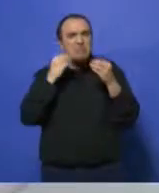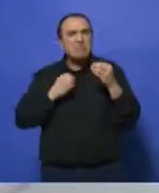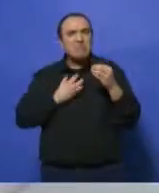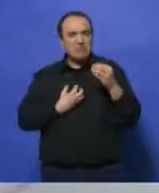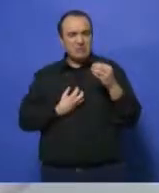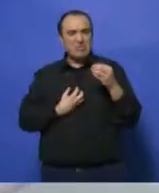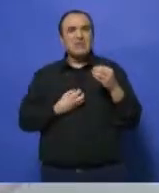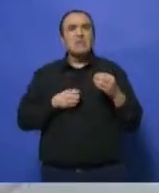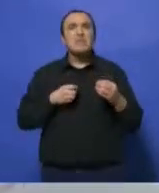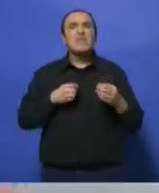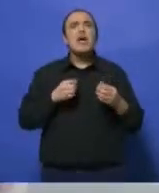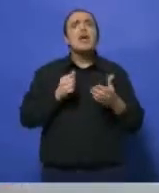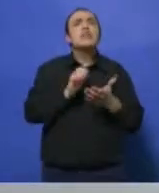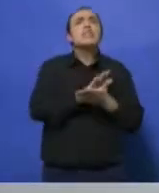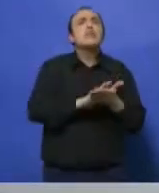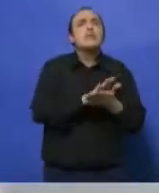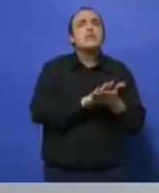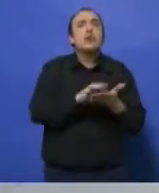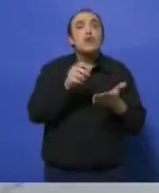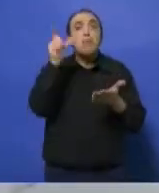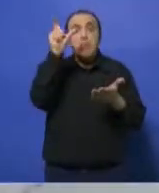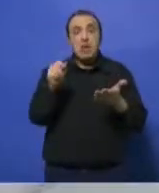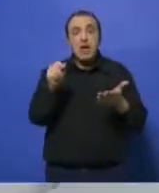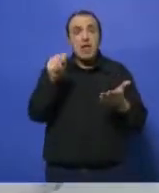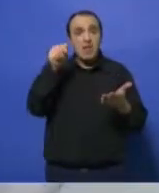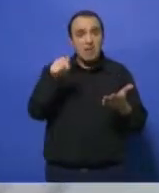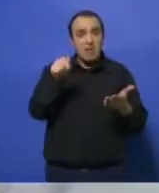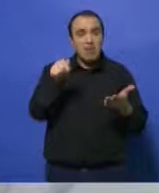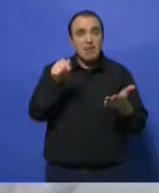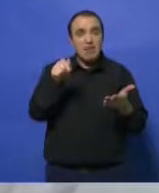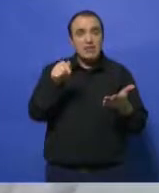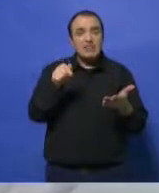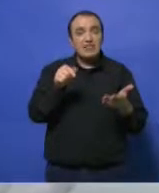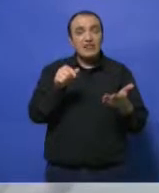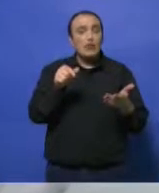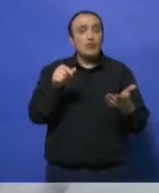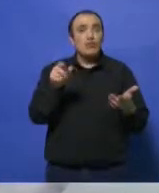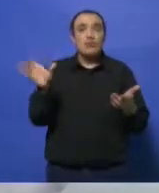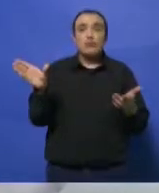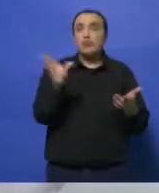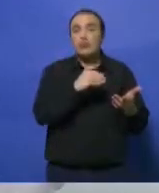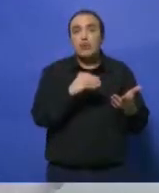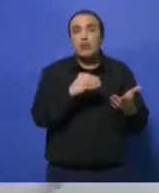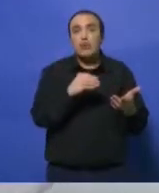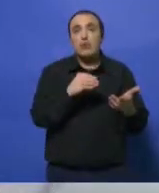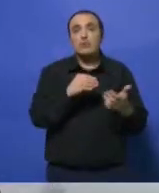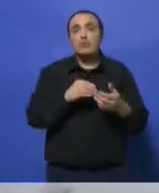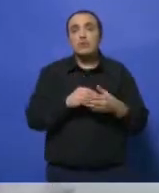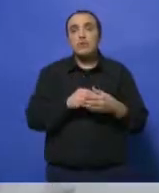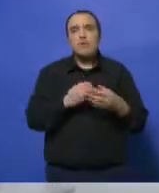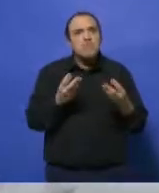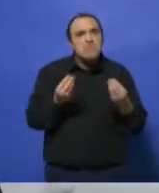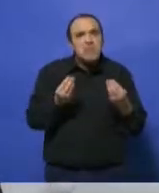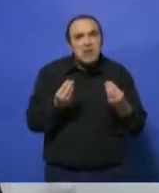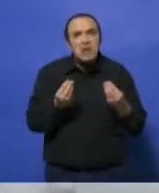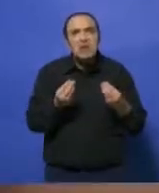la situación que está viviendo el país, nadie está exento a una situación de miedo ni a ser vulnerado, y nos parece